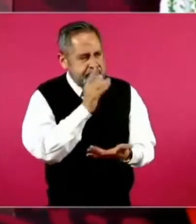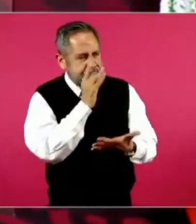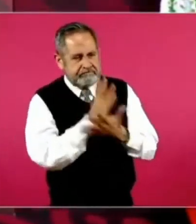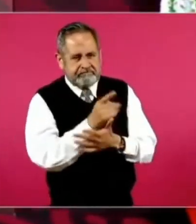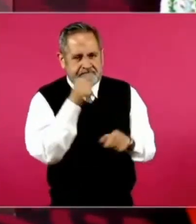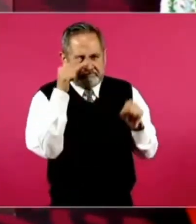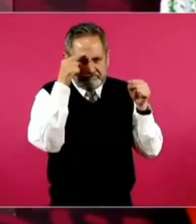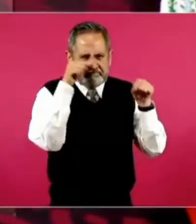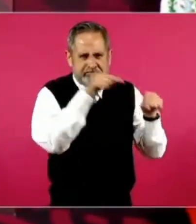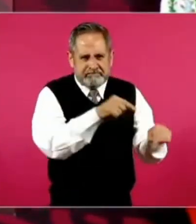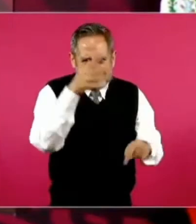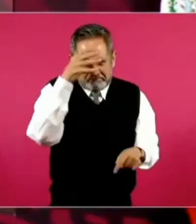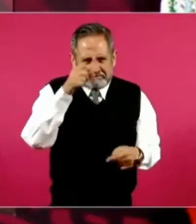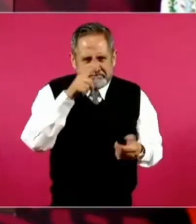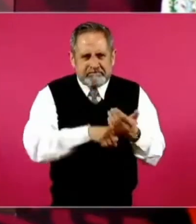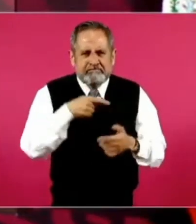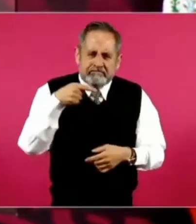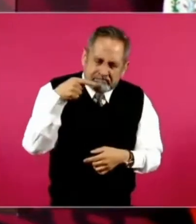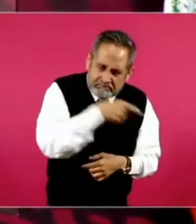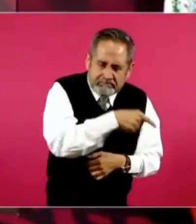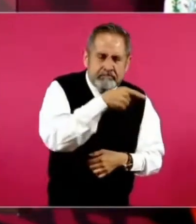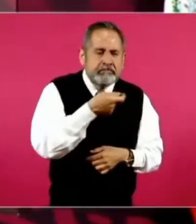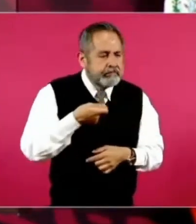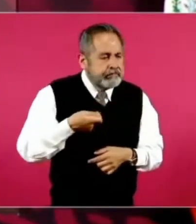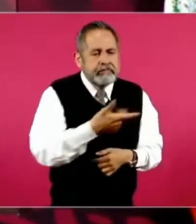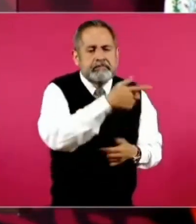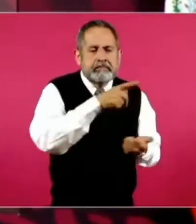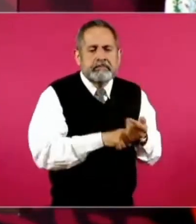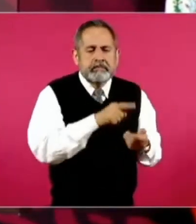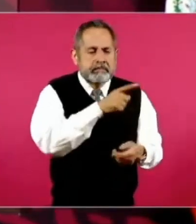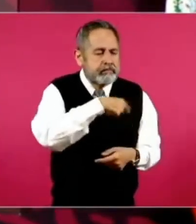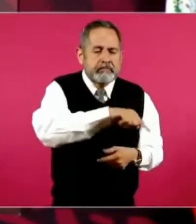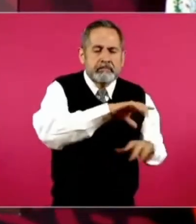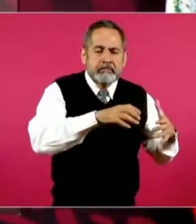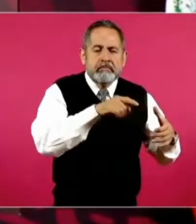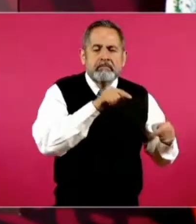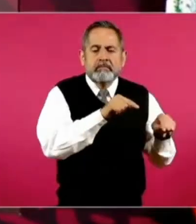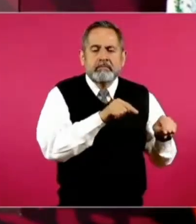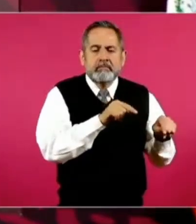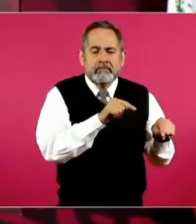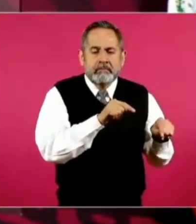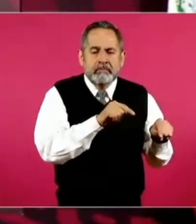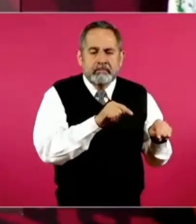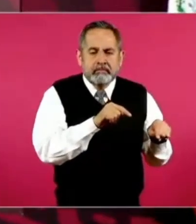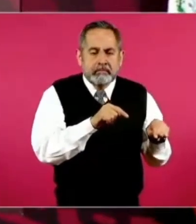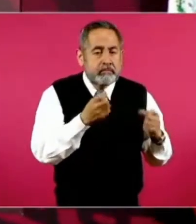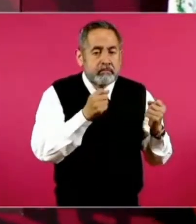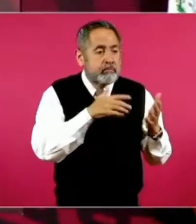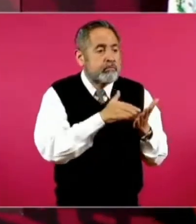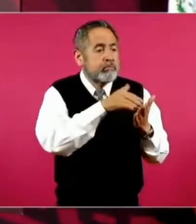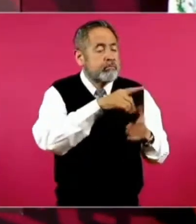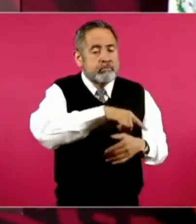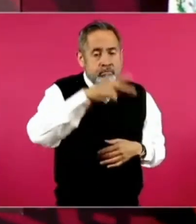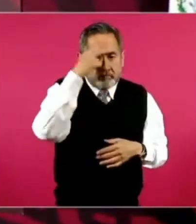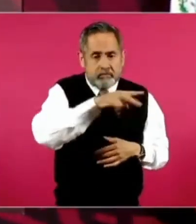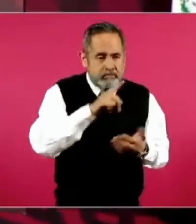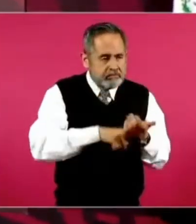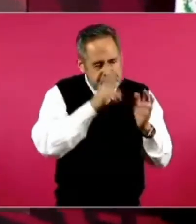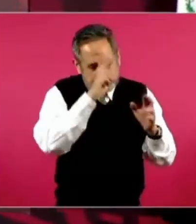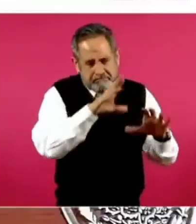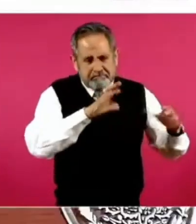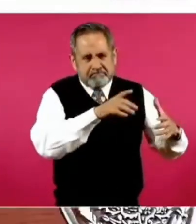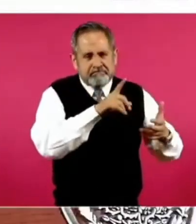apega conceptualmente a lo que son muchos mexicanos que respeto,